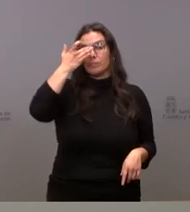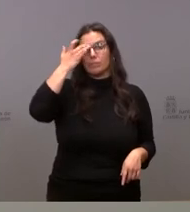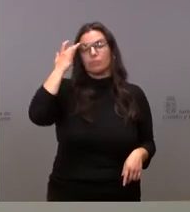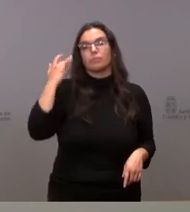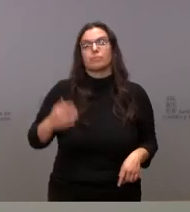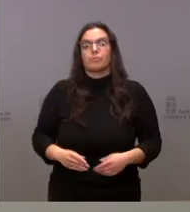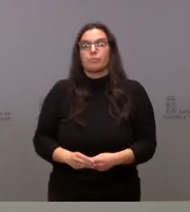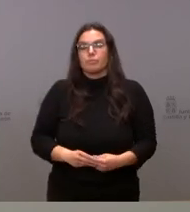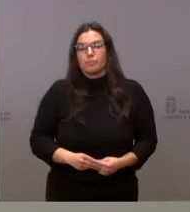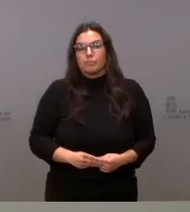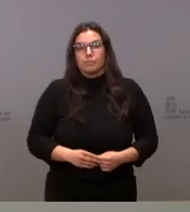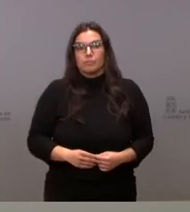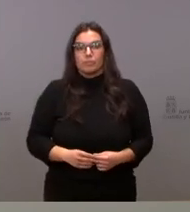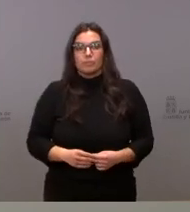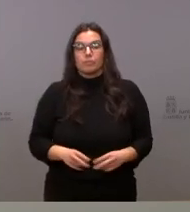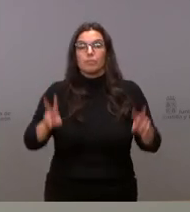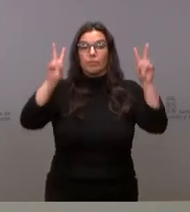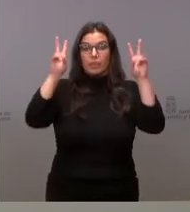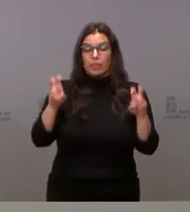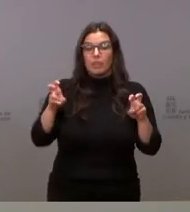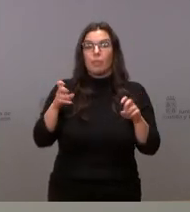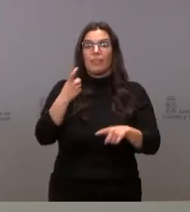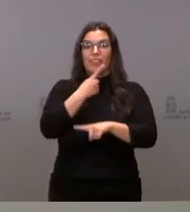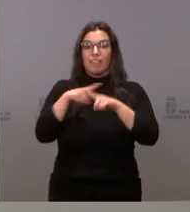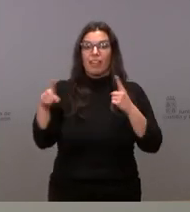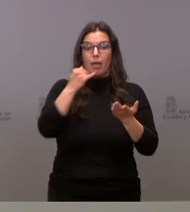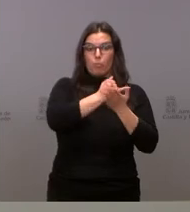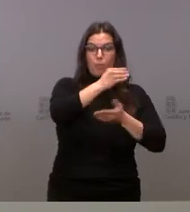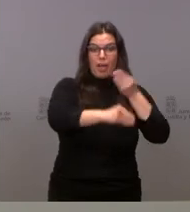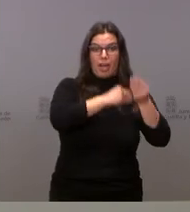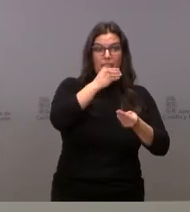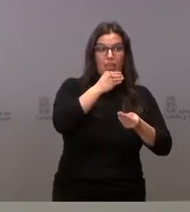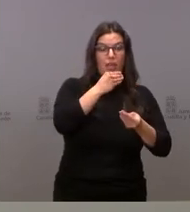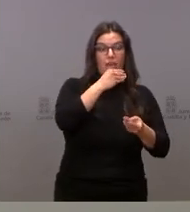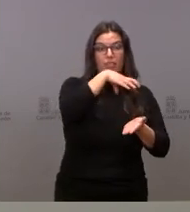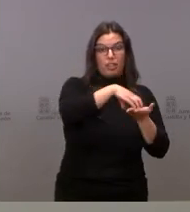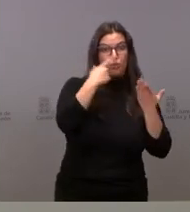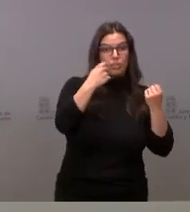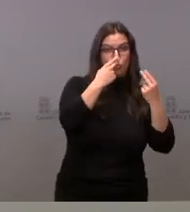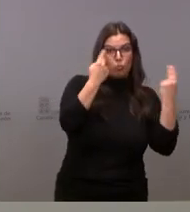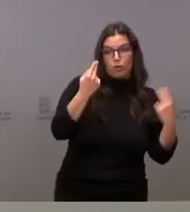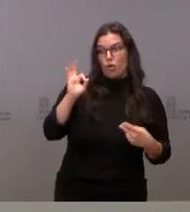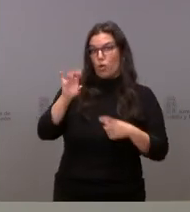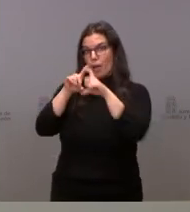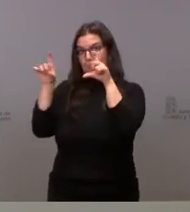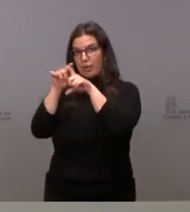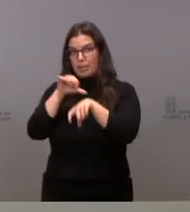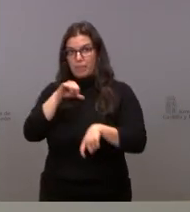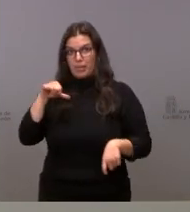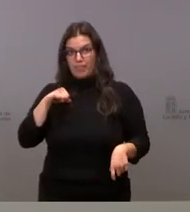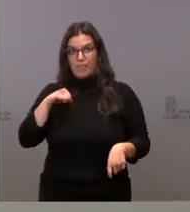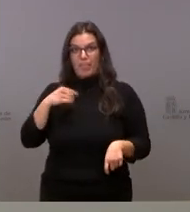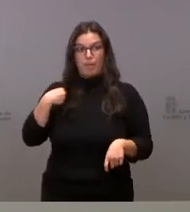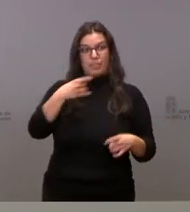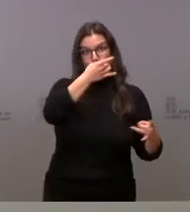al tema de de la diferencia entre los tres que se realizan en el sacyl pues mire usted hay diferencia de aproximadamente